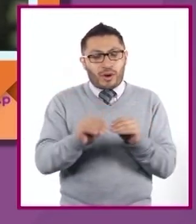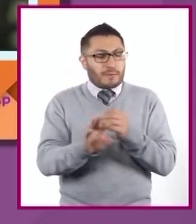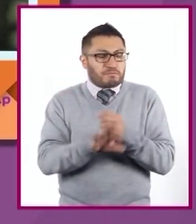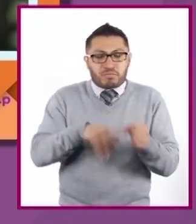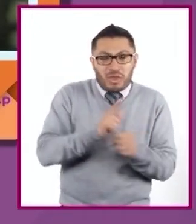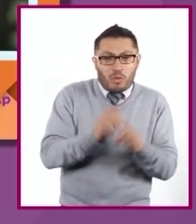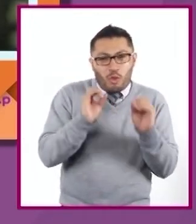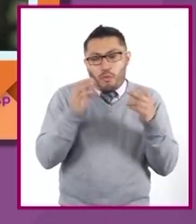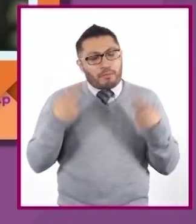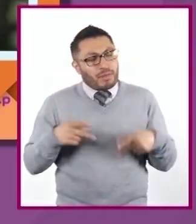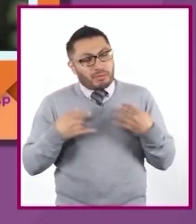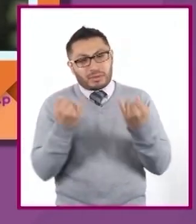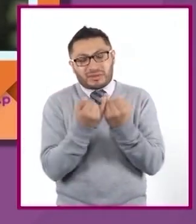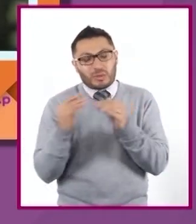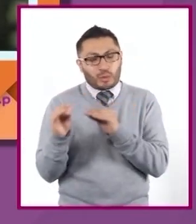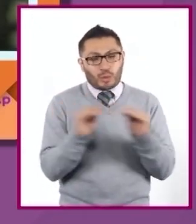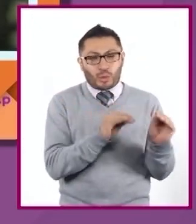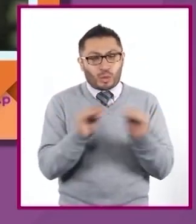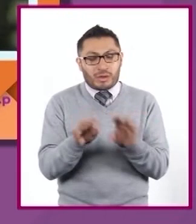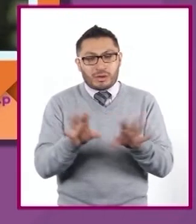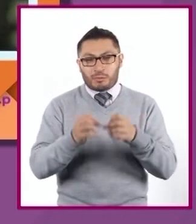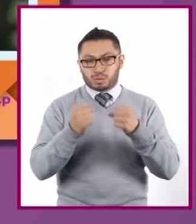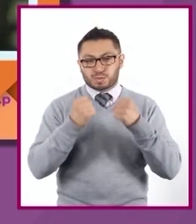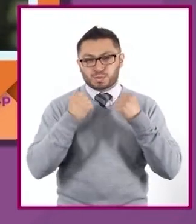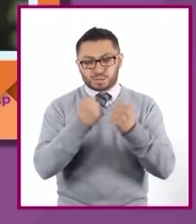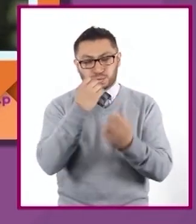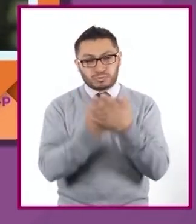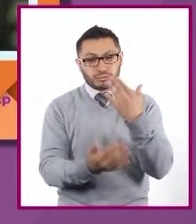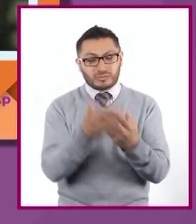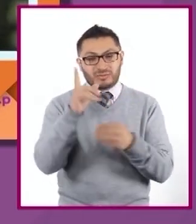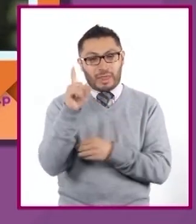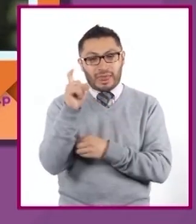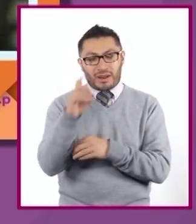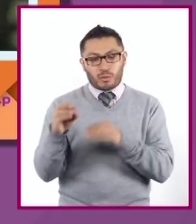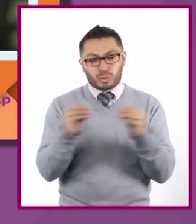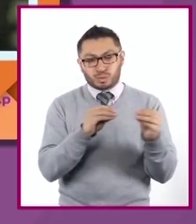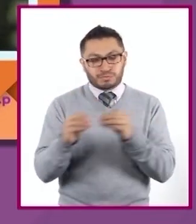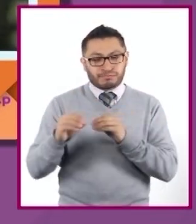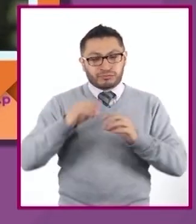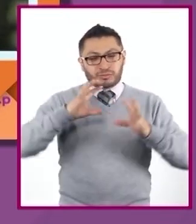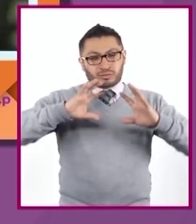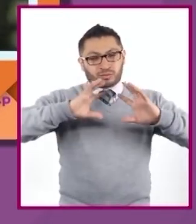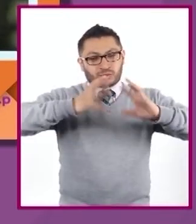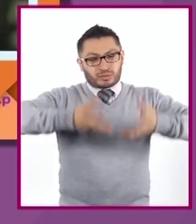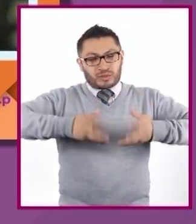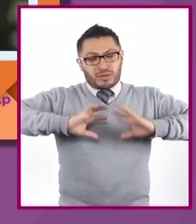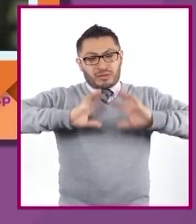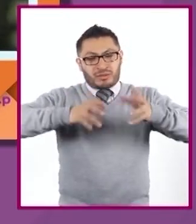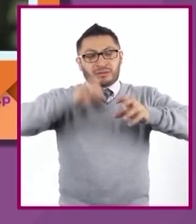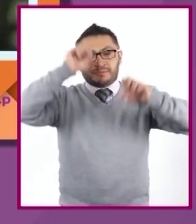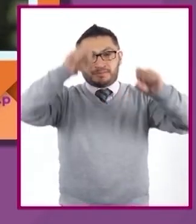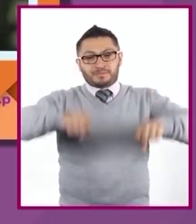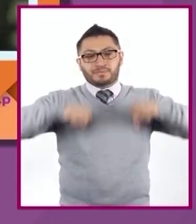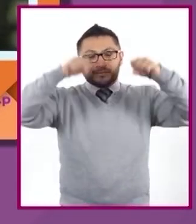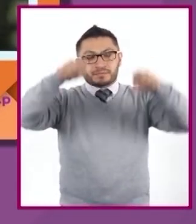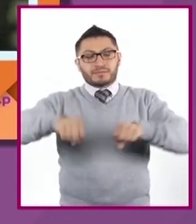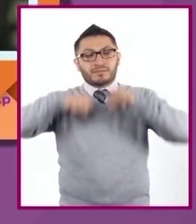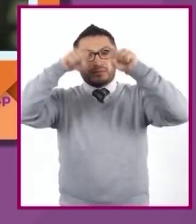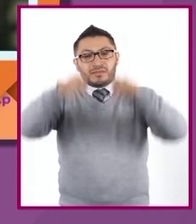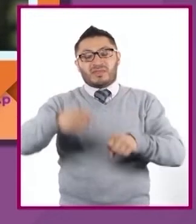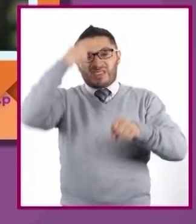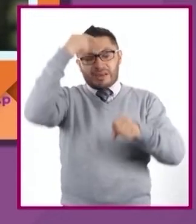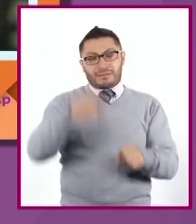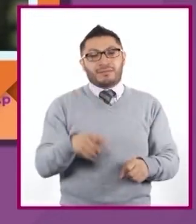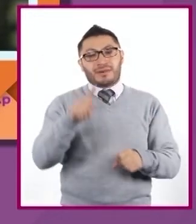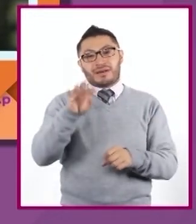los mismos trabajadores que a través de la fuerza manual o hidráulica movían una rueda que servía para mover a su vez los